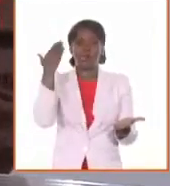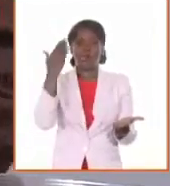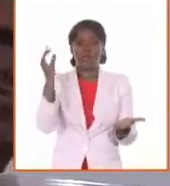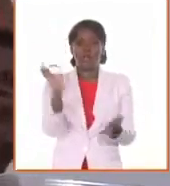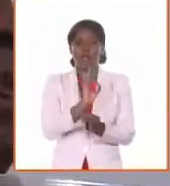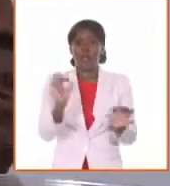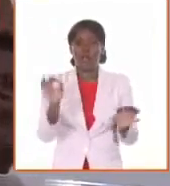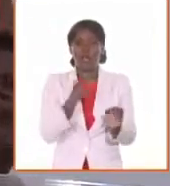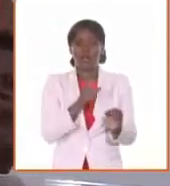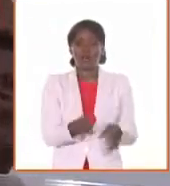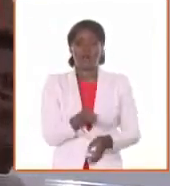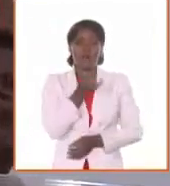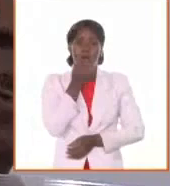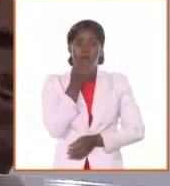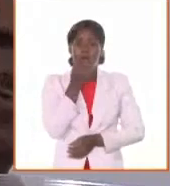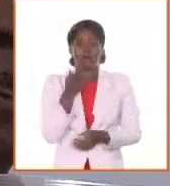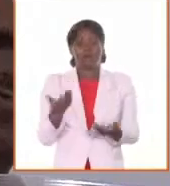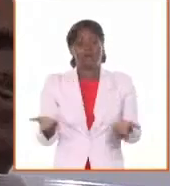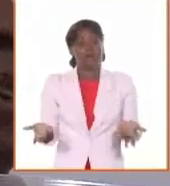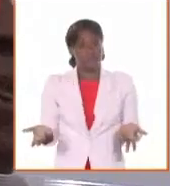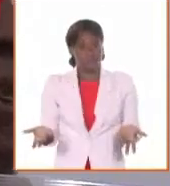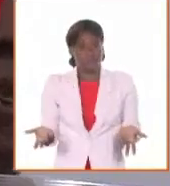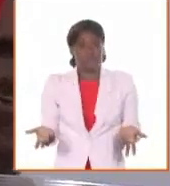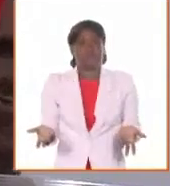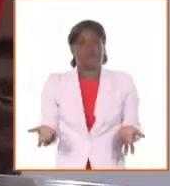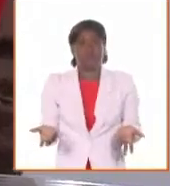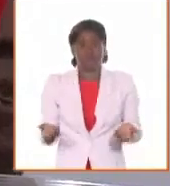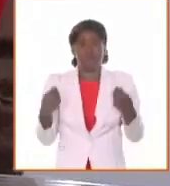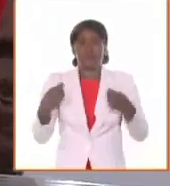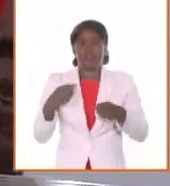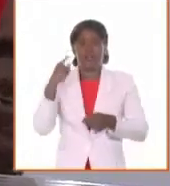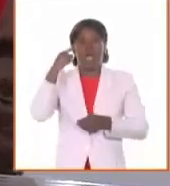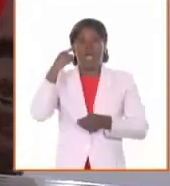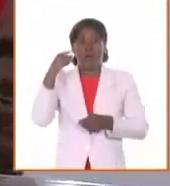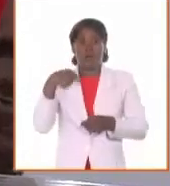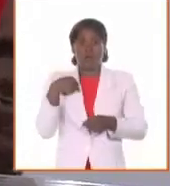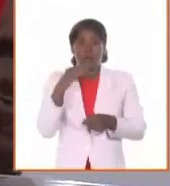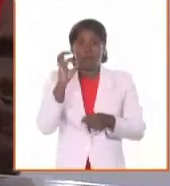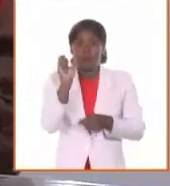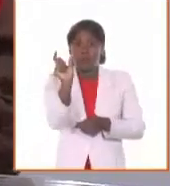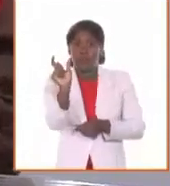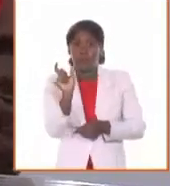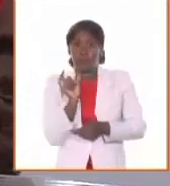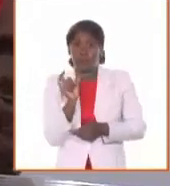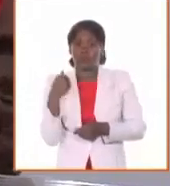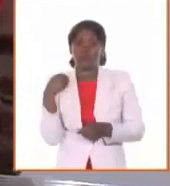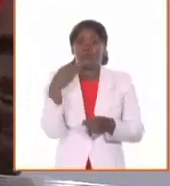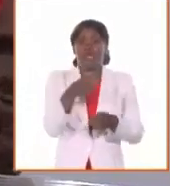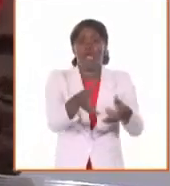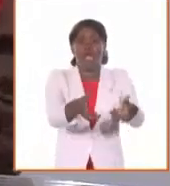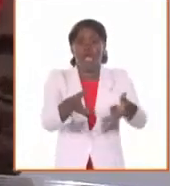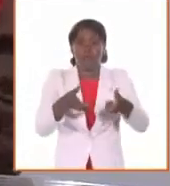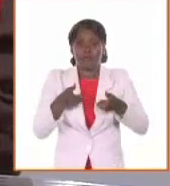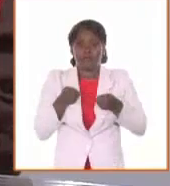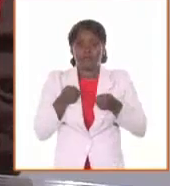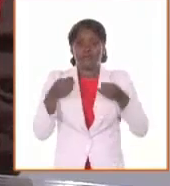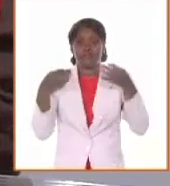Esto no puede tampoco suceder de esta de esta manera y